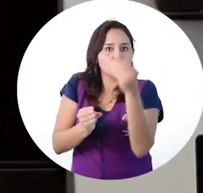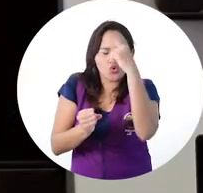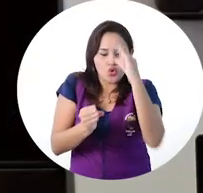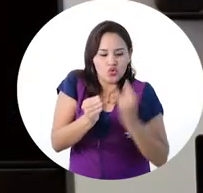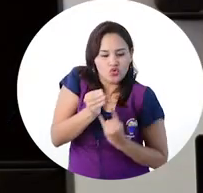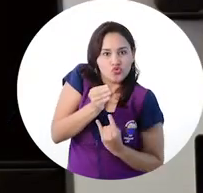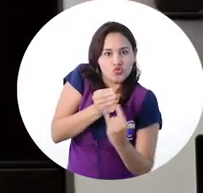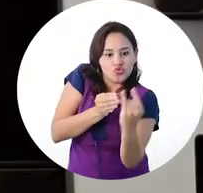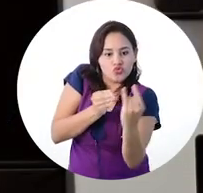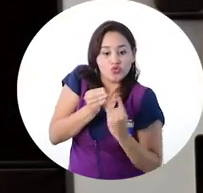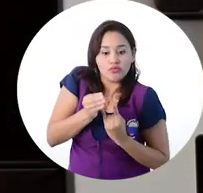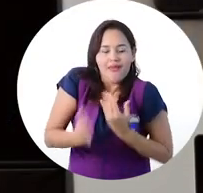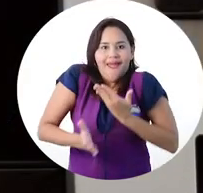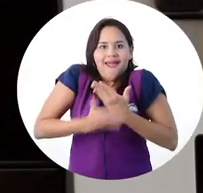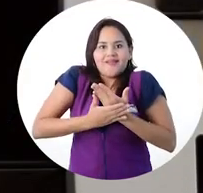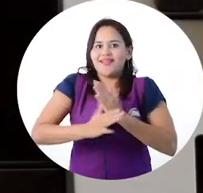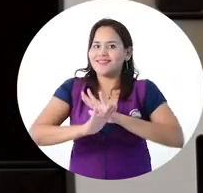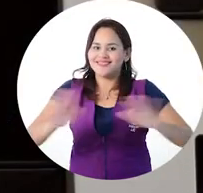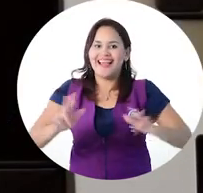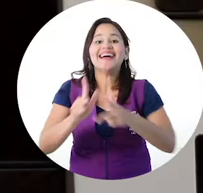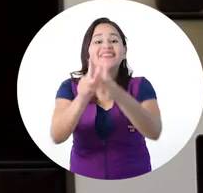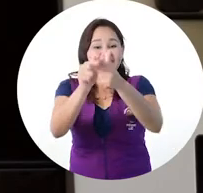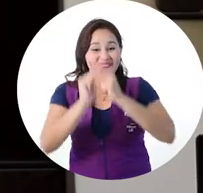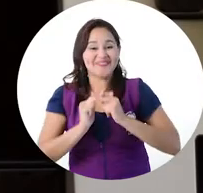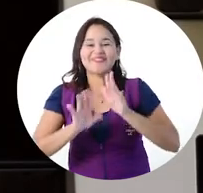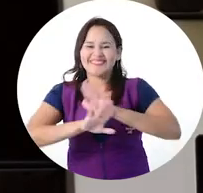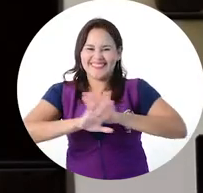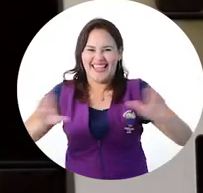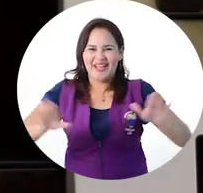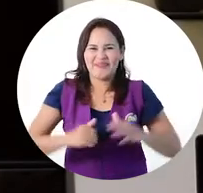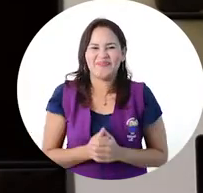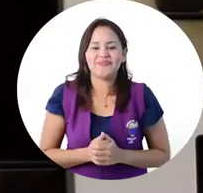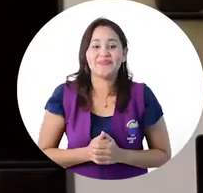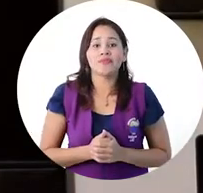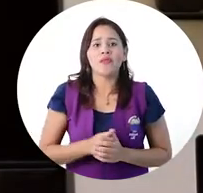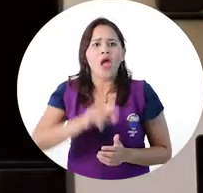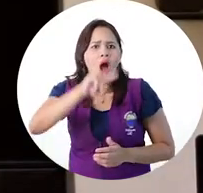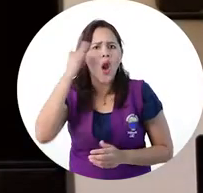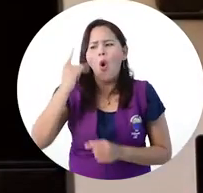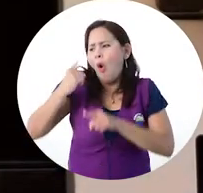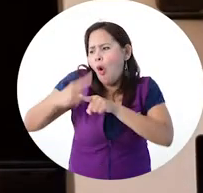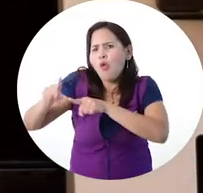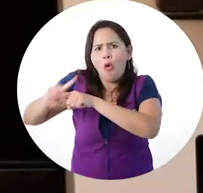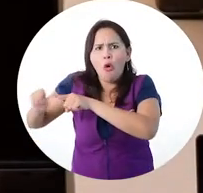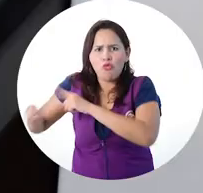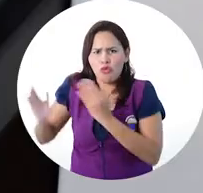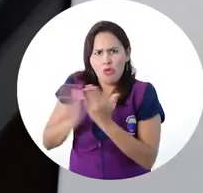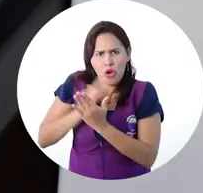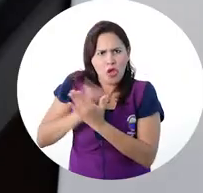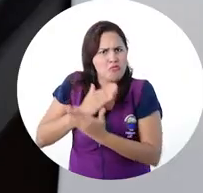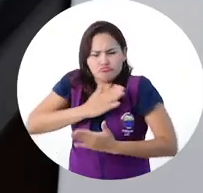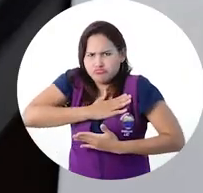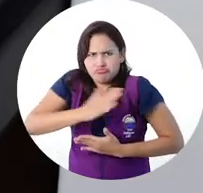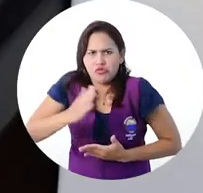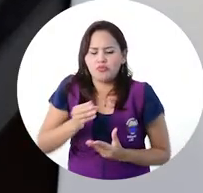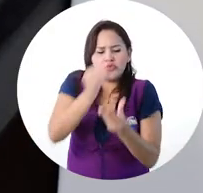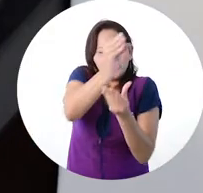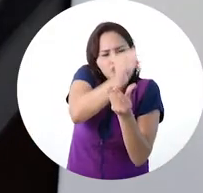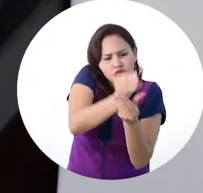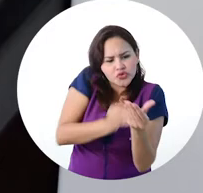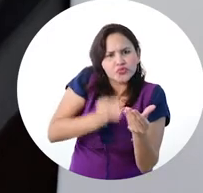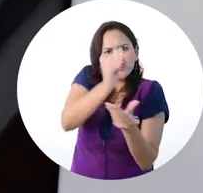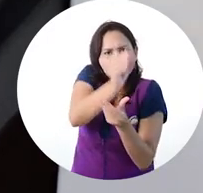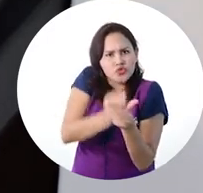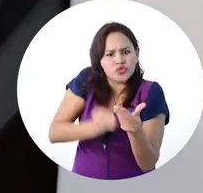b hasta que los sensores emitan un sonido que indica que el material ha sido prestado y des magnetizado si tienes más de un material a prestar